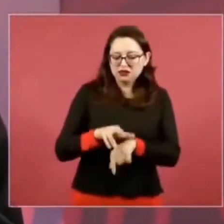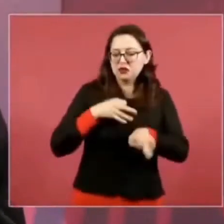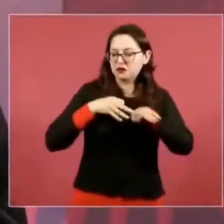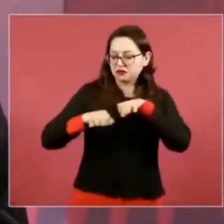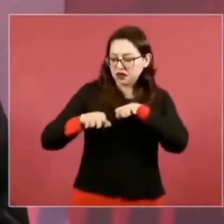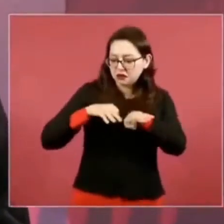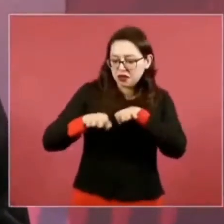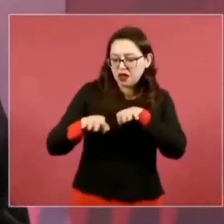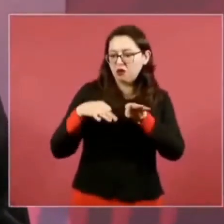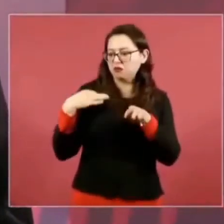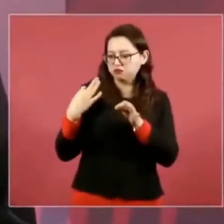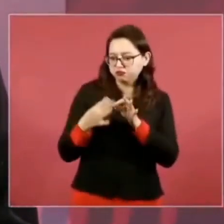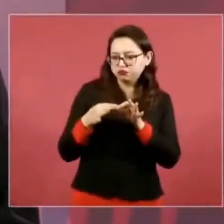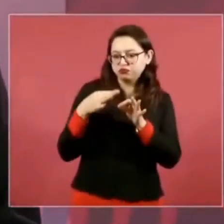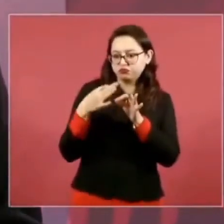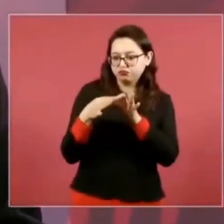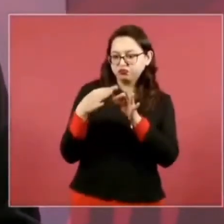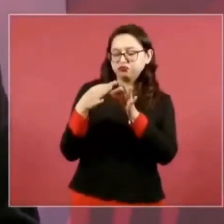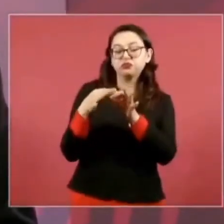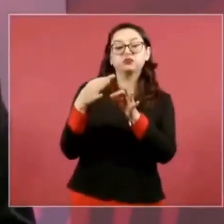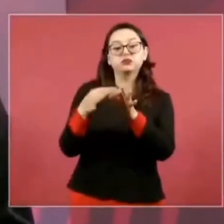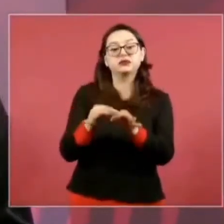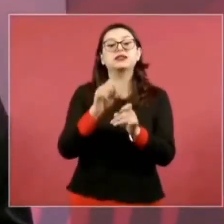trabajo, desde luego